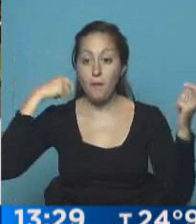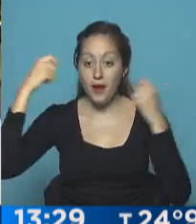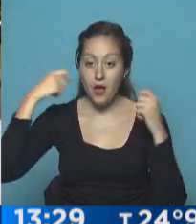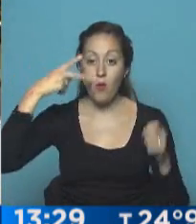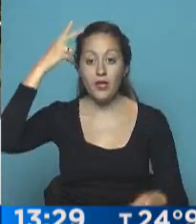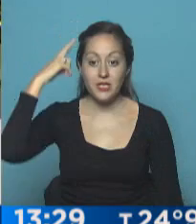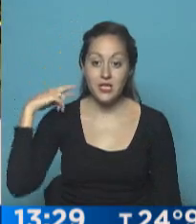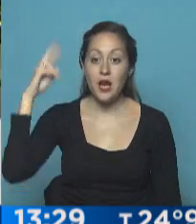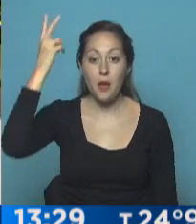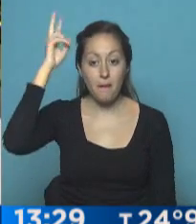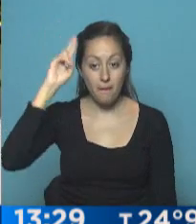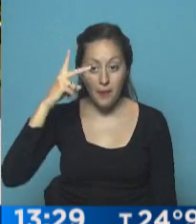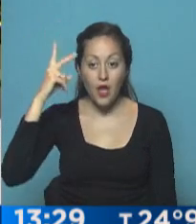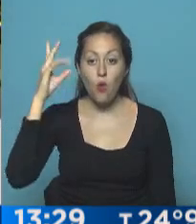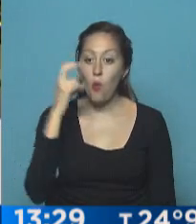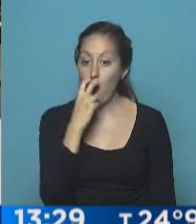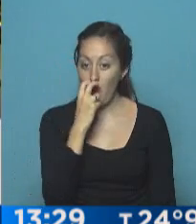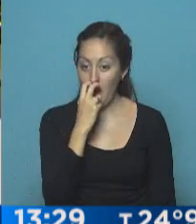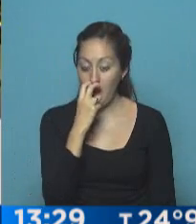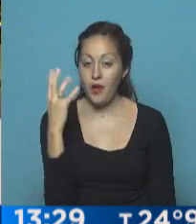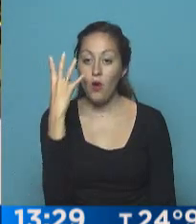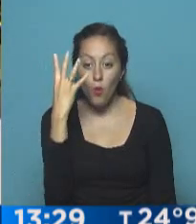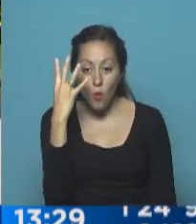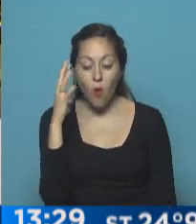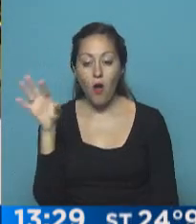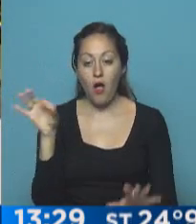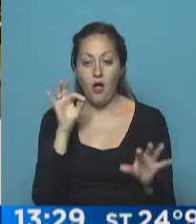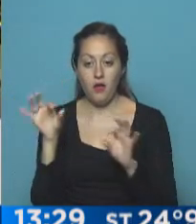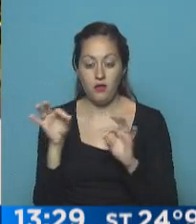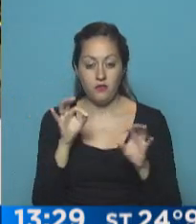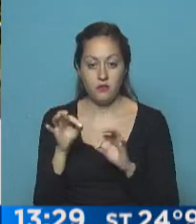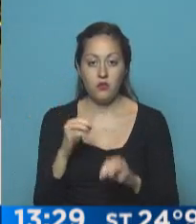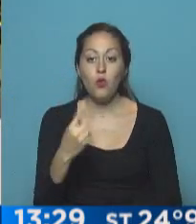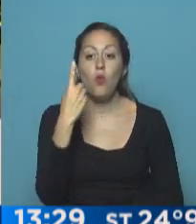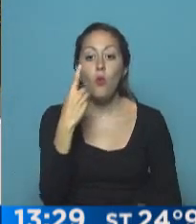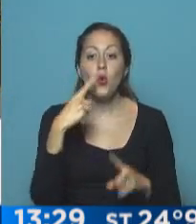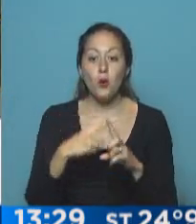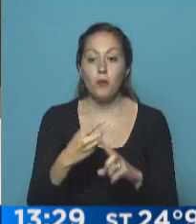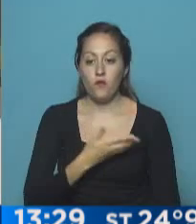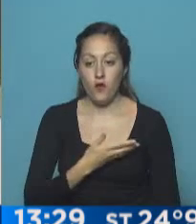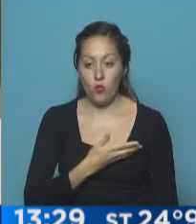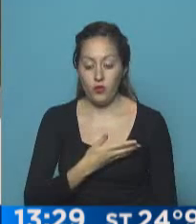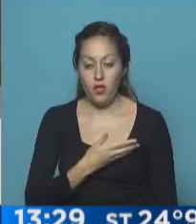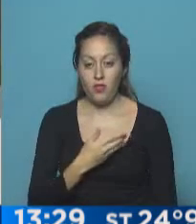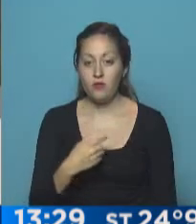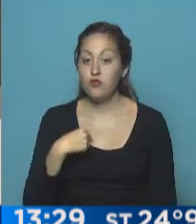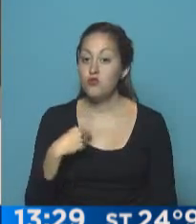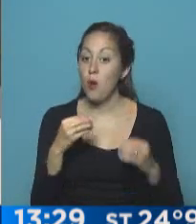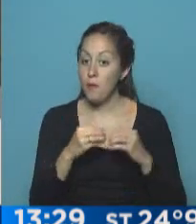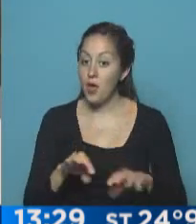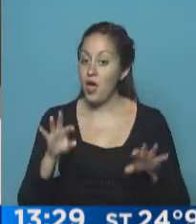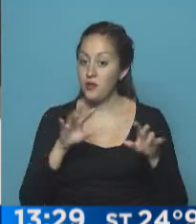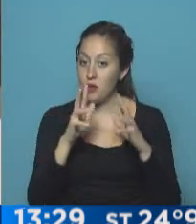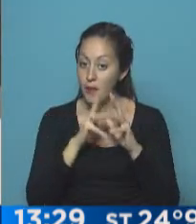perú y bolivia se eligen en los otros cuatro lugares y otra canción importante es que varios 11 por facultad la forma que yo empecé a programar fue básicamente